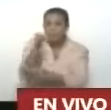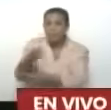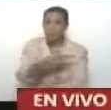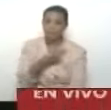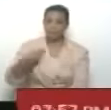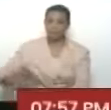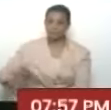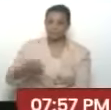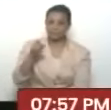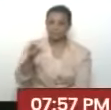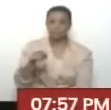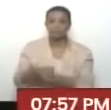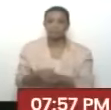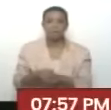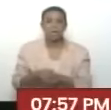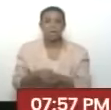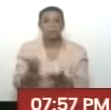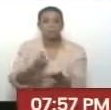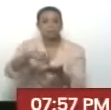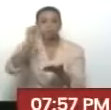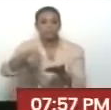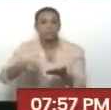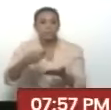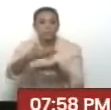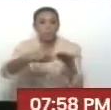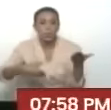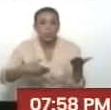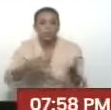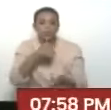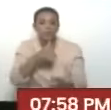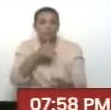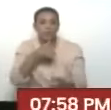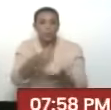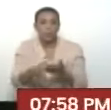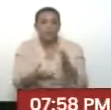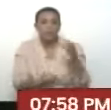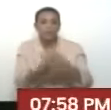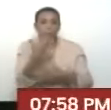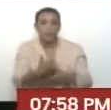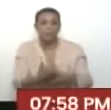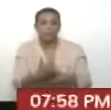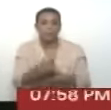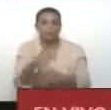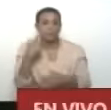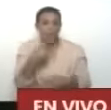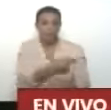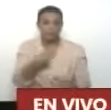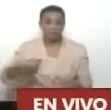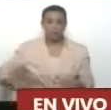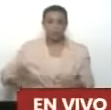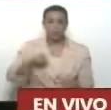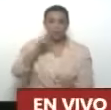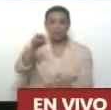Shanghái. Se puede hacer un documental que se va a llamar La CABA en Shanghái.